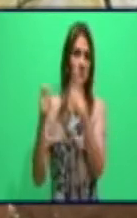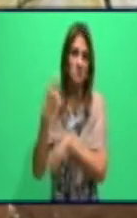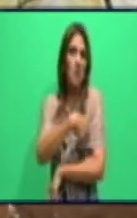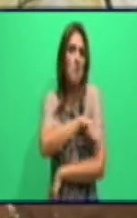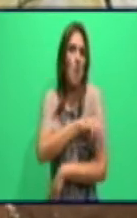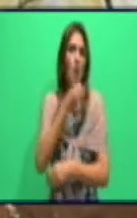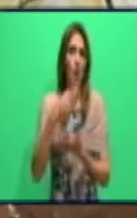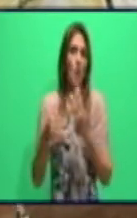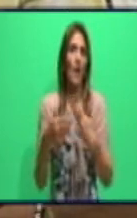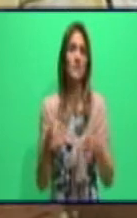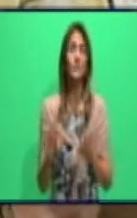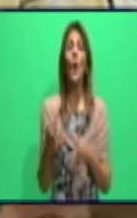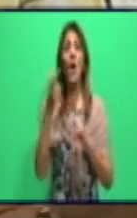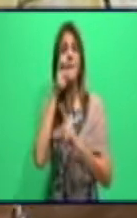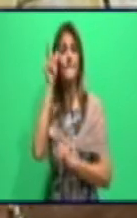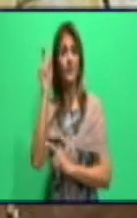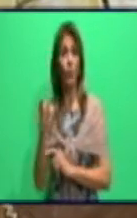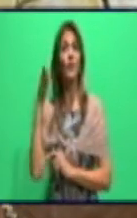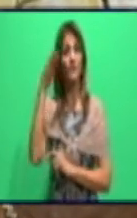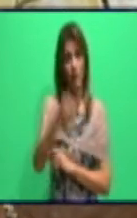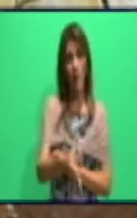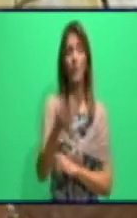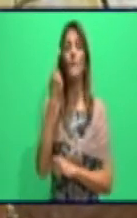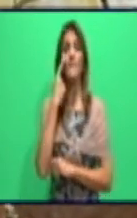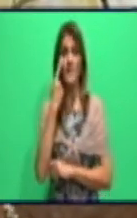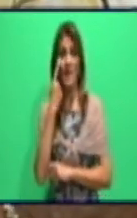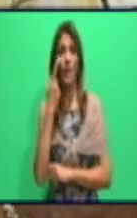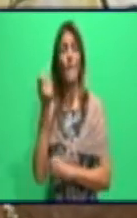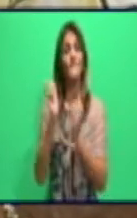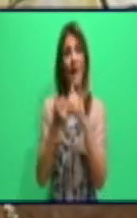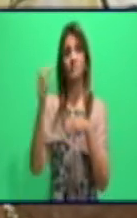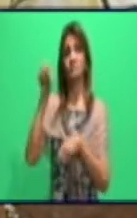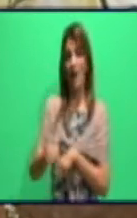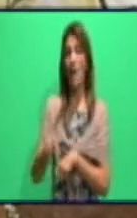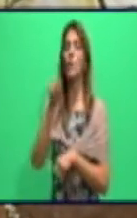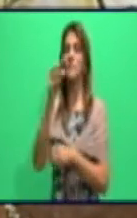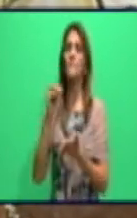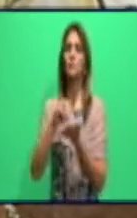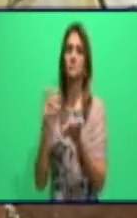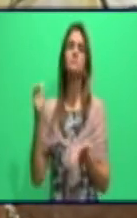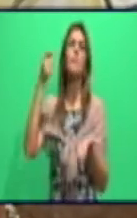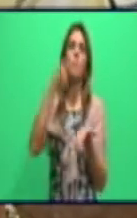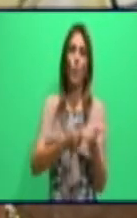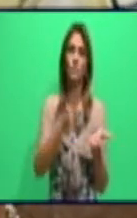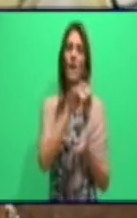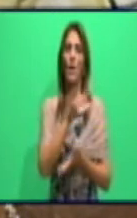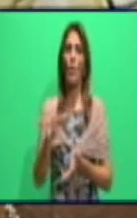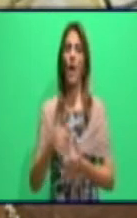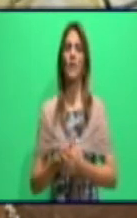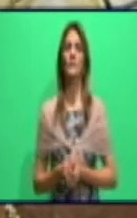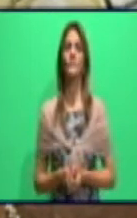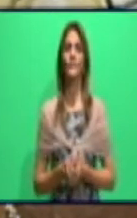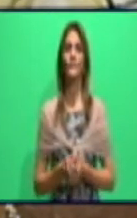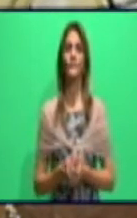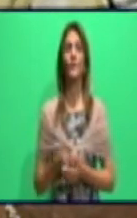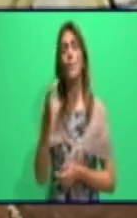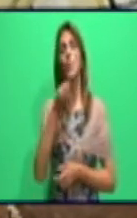pudieron verificar y aplicaron las multas que están establecidas también a partir del decreto 30 en el caso de lara